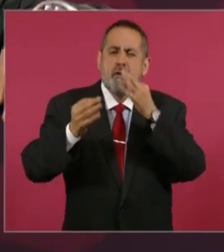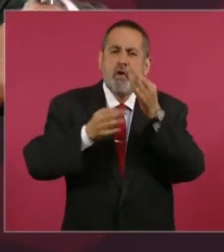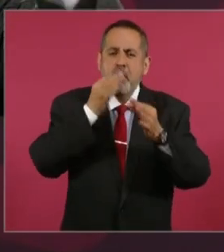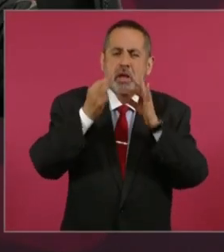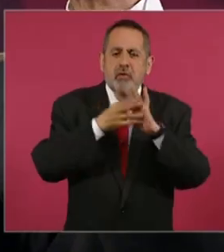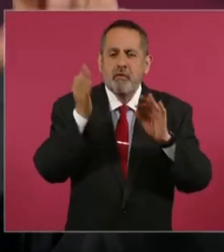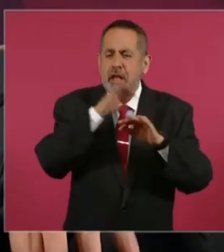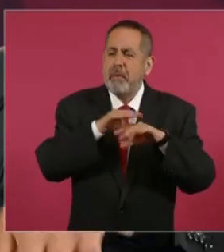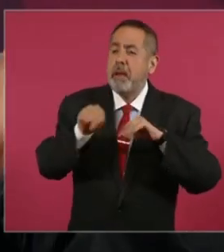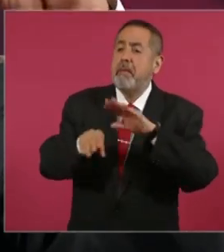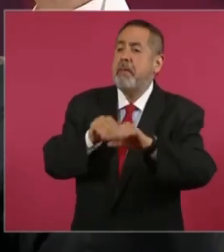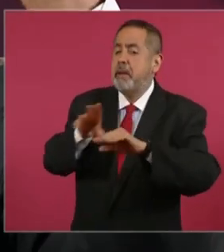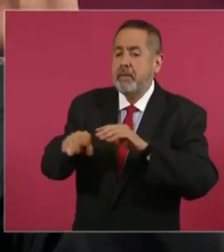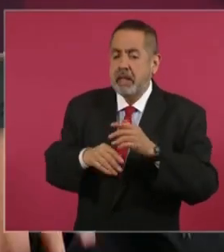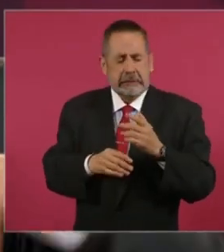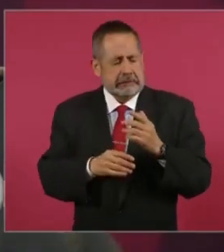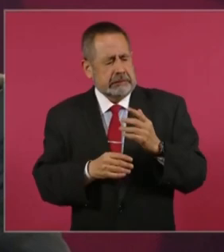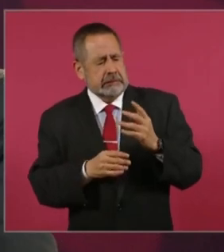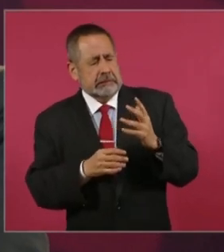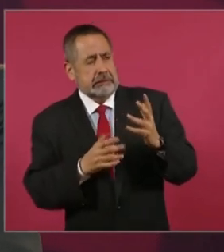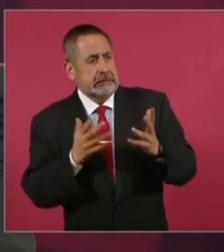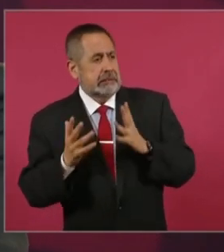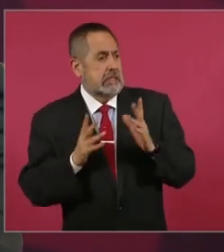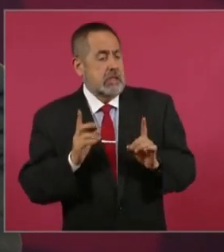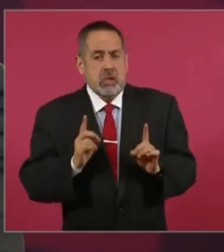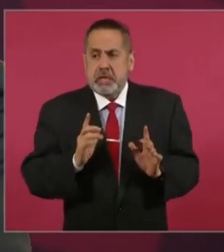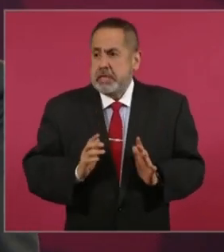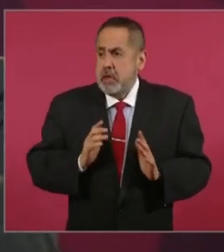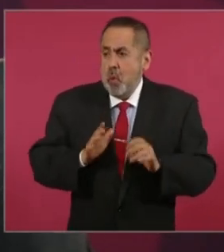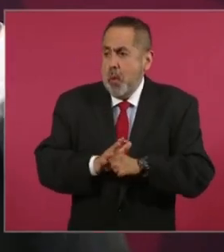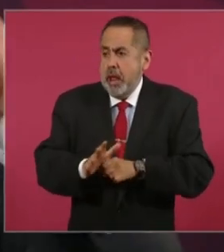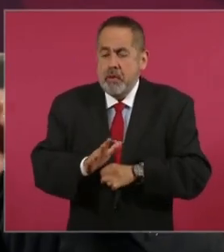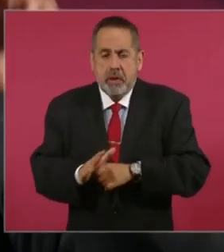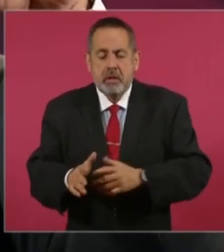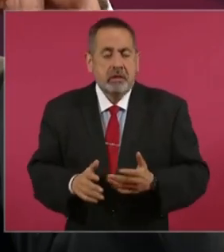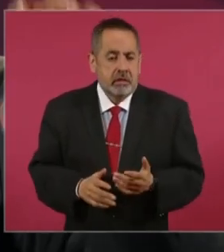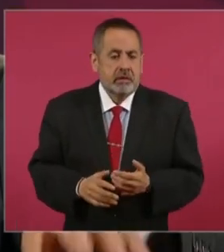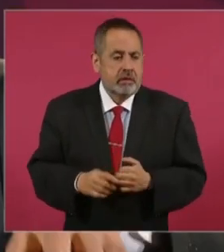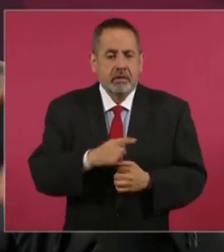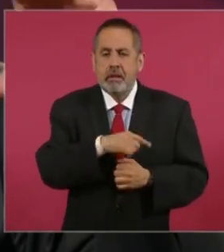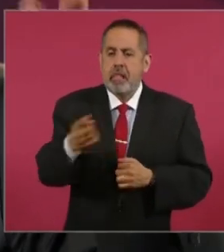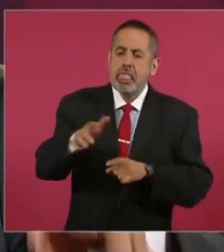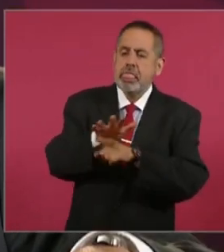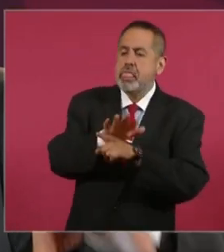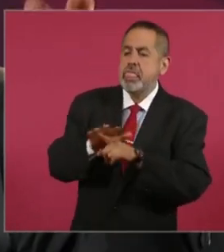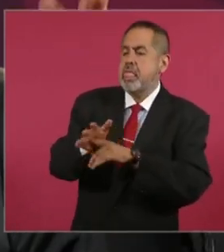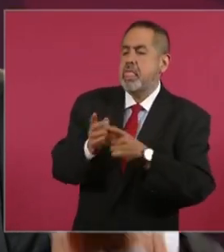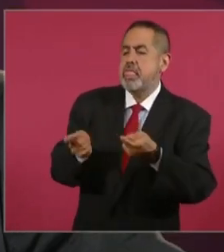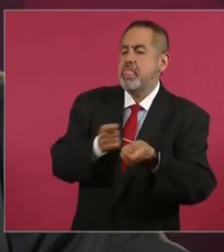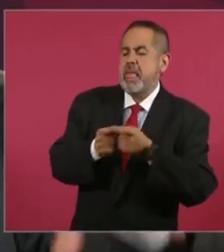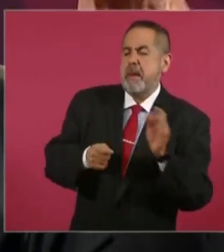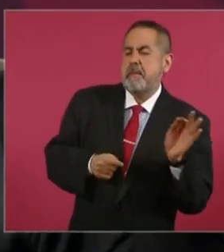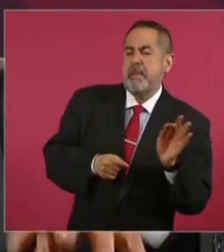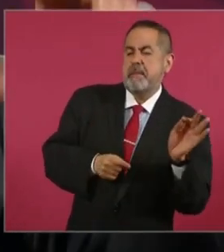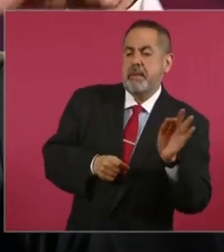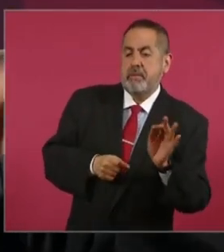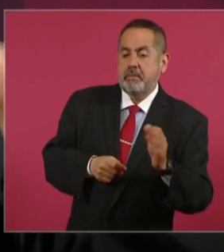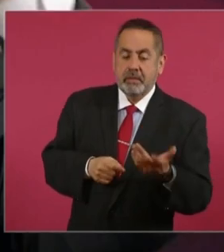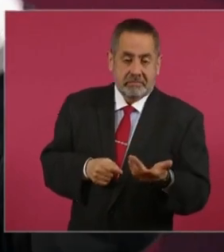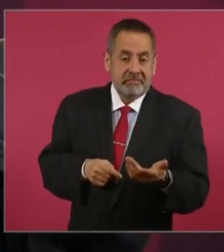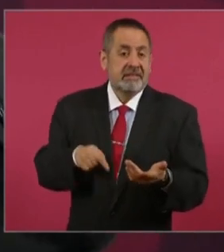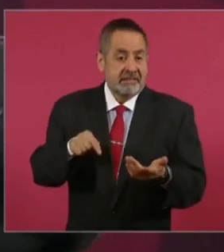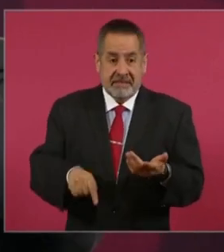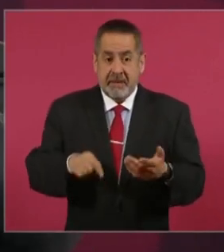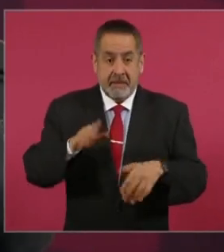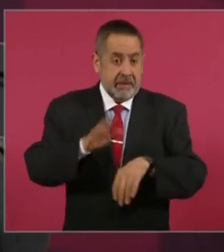de manipulación, como los